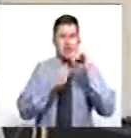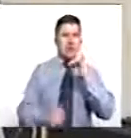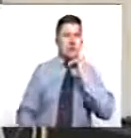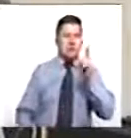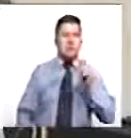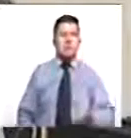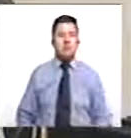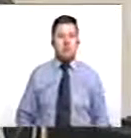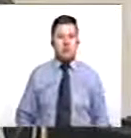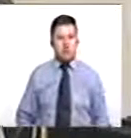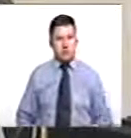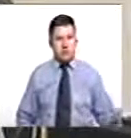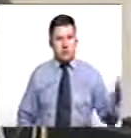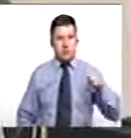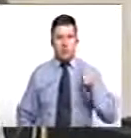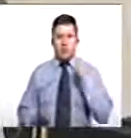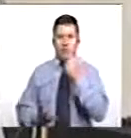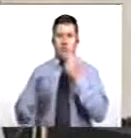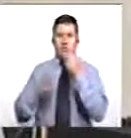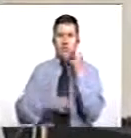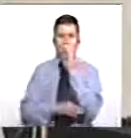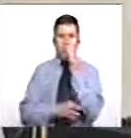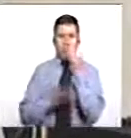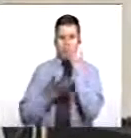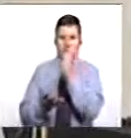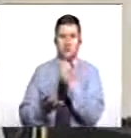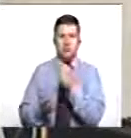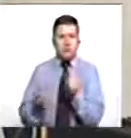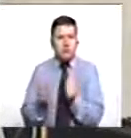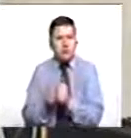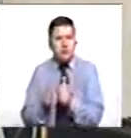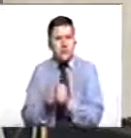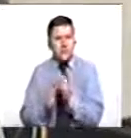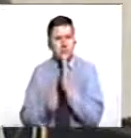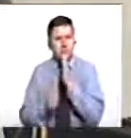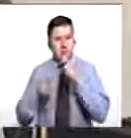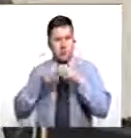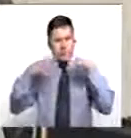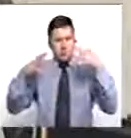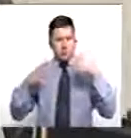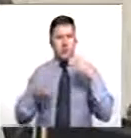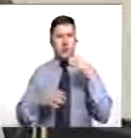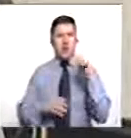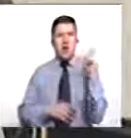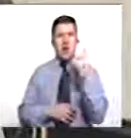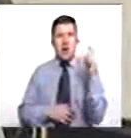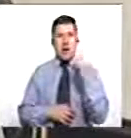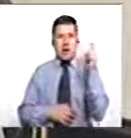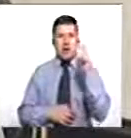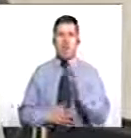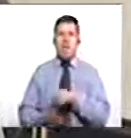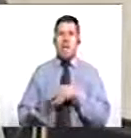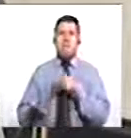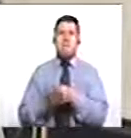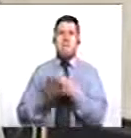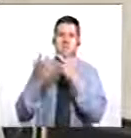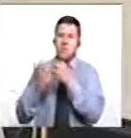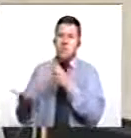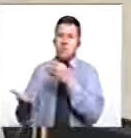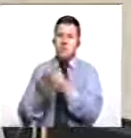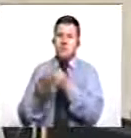estadounidense que viene a invertir a Colombia, acompañada de la Eléctrica de Caracas, pagan por estas